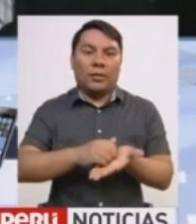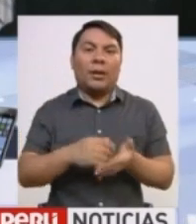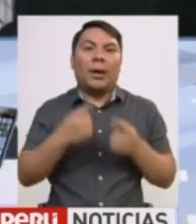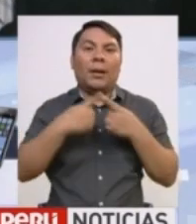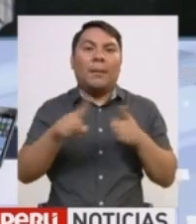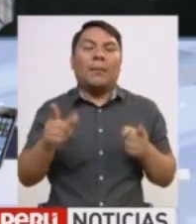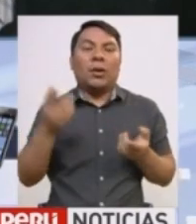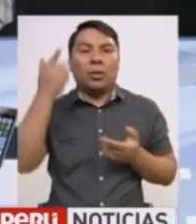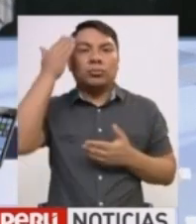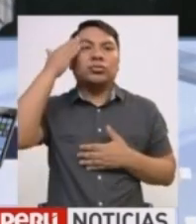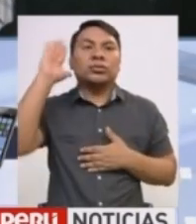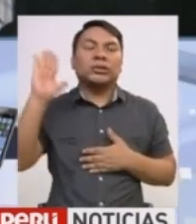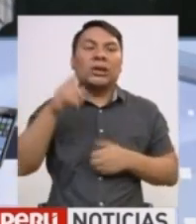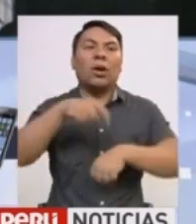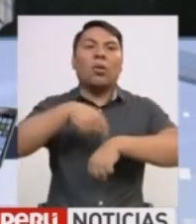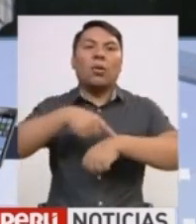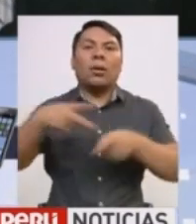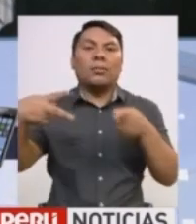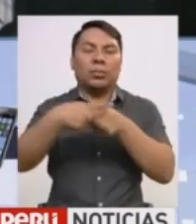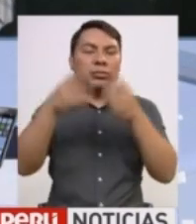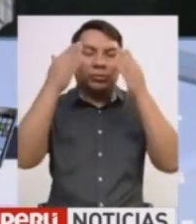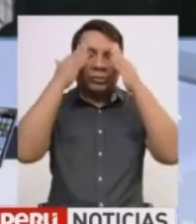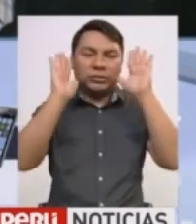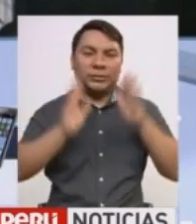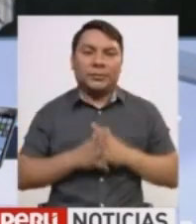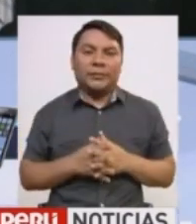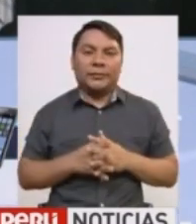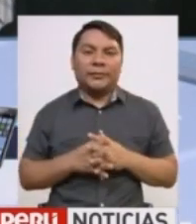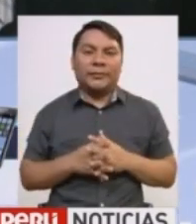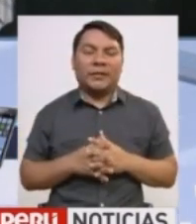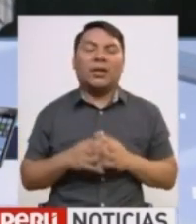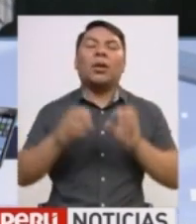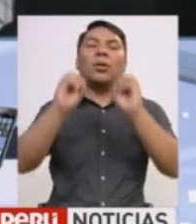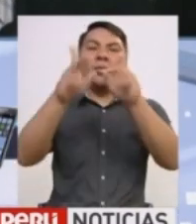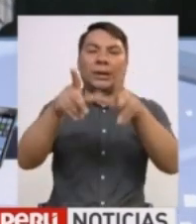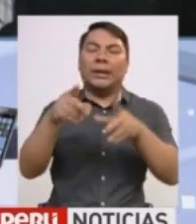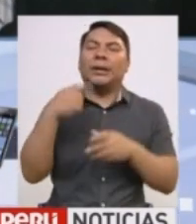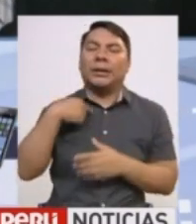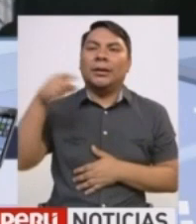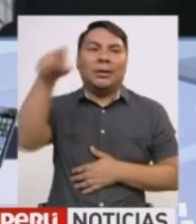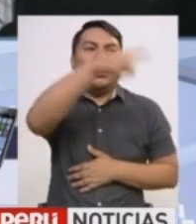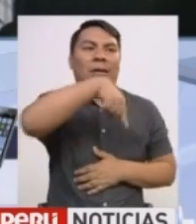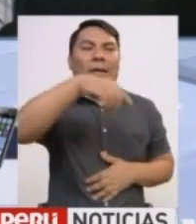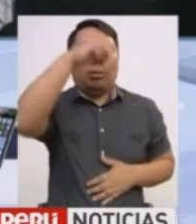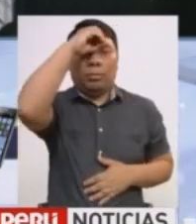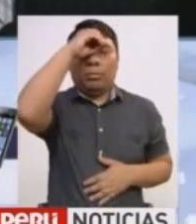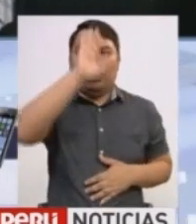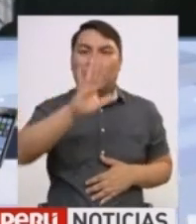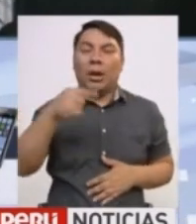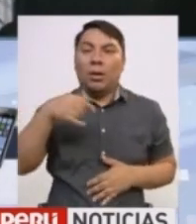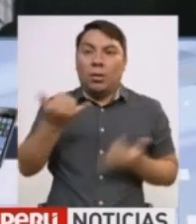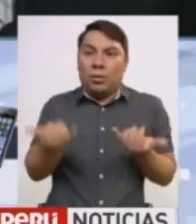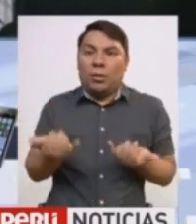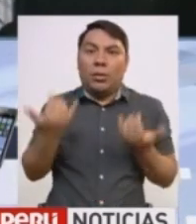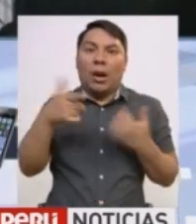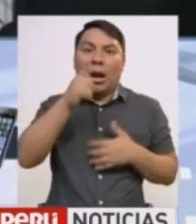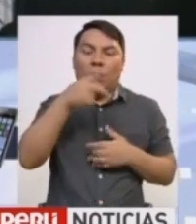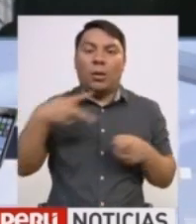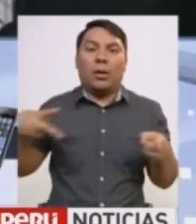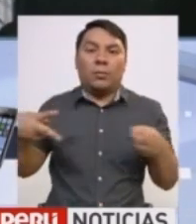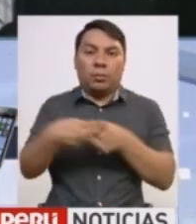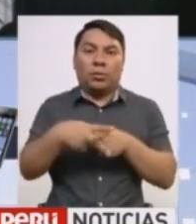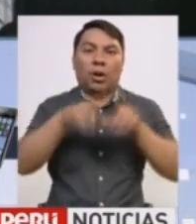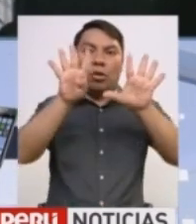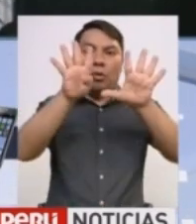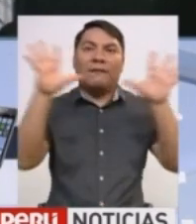una buena cantidad de horas. Entonces, para poder resumir para nuestros televidentes, está cortado a partir de las